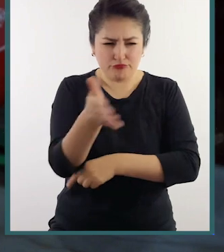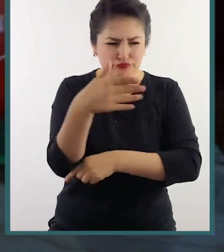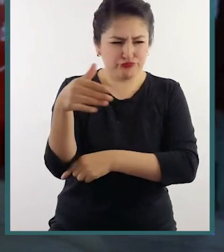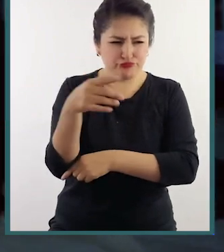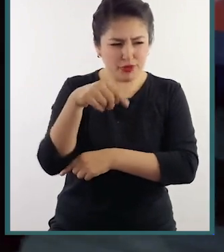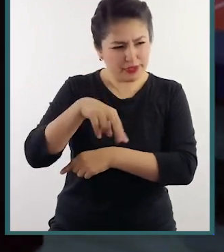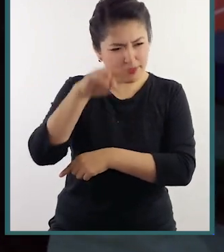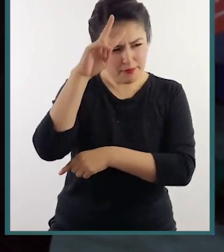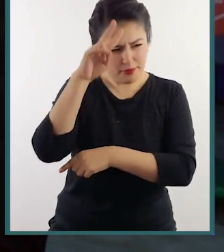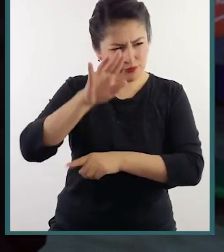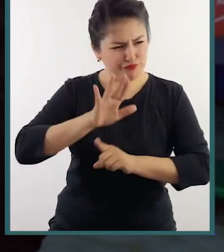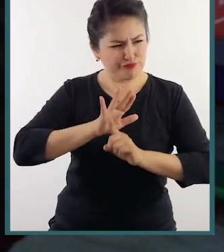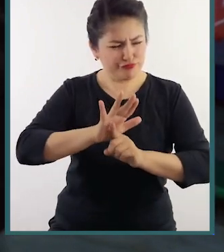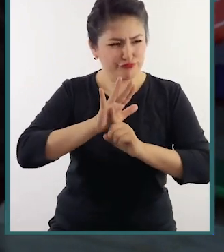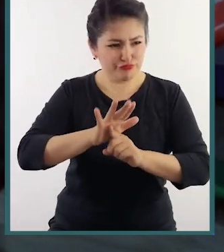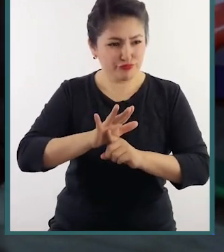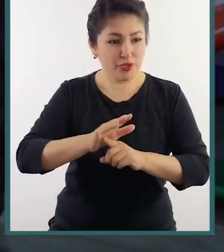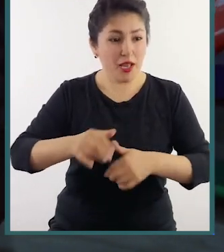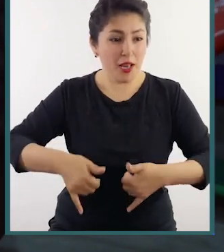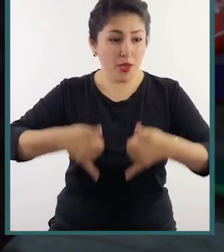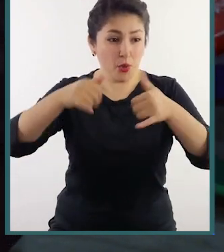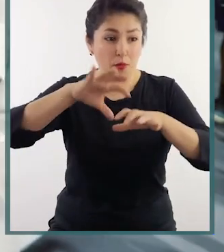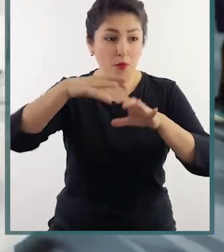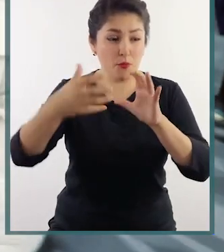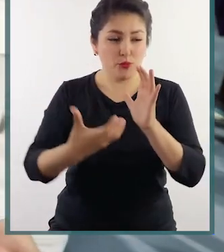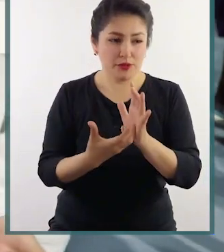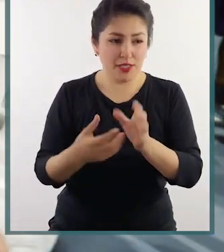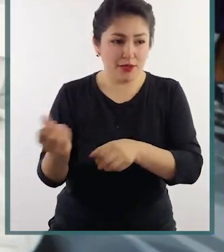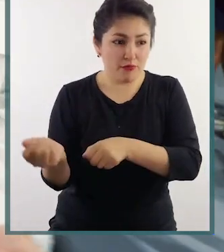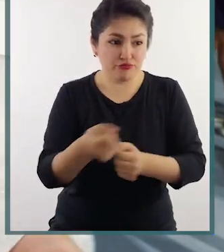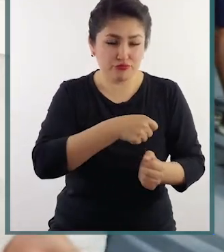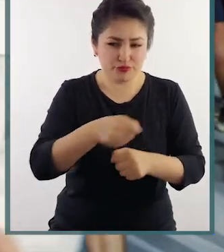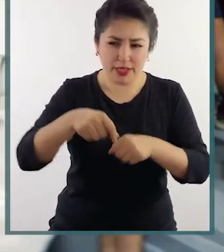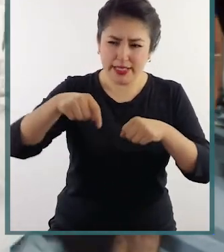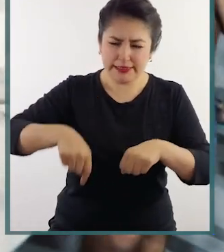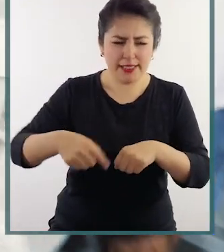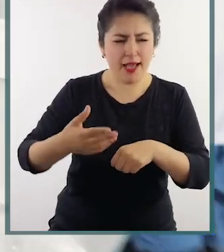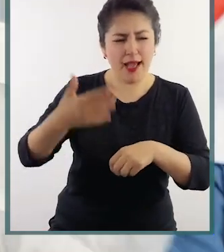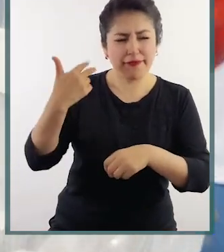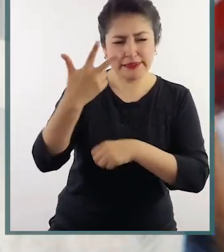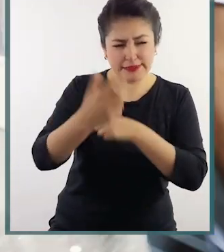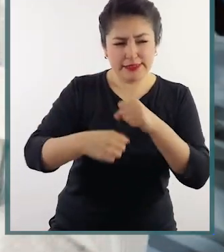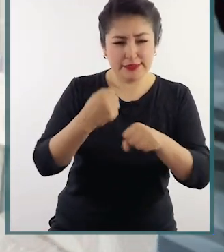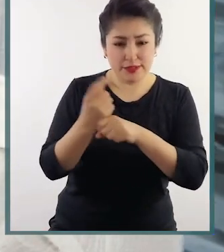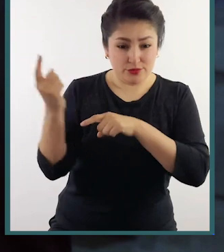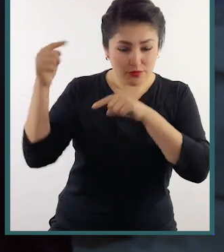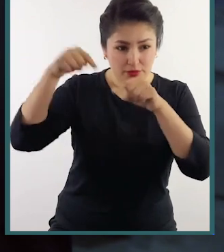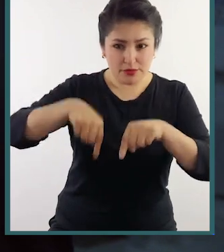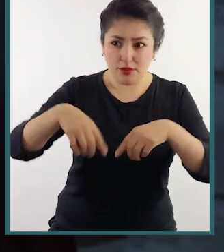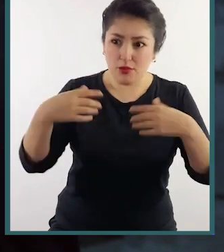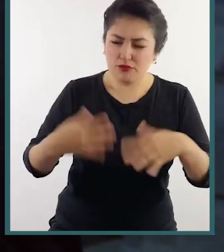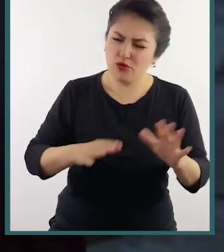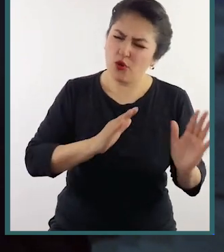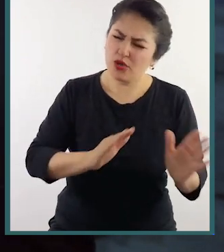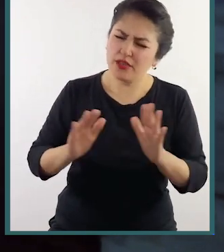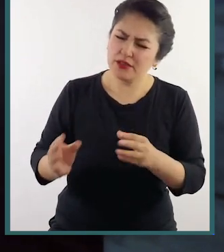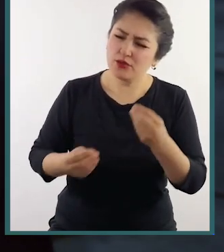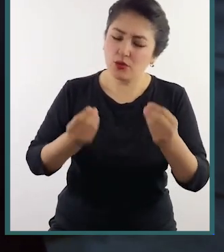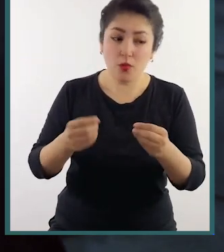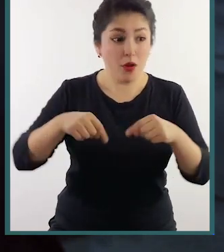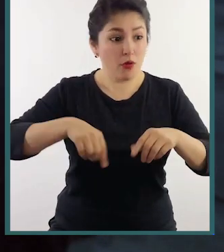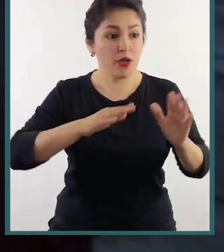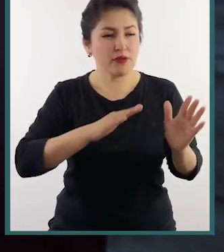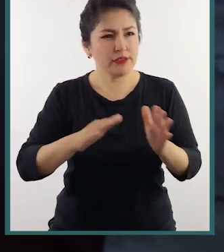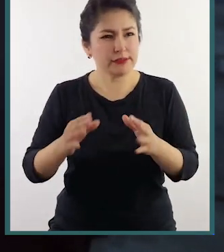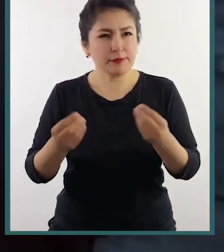al país en este gran evento internacional, la Copa Mundial de Pickleball. El pickleball llegó hace 3 años al Perú y miren ya lo que estamos organizando. ¿Cómo se están organizando el campeonato?